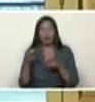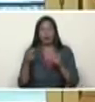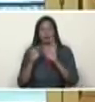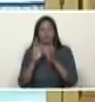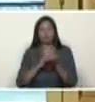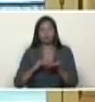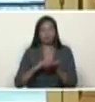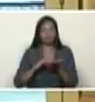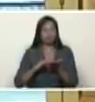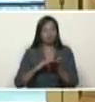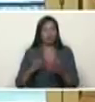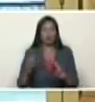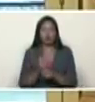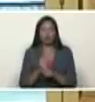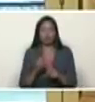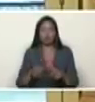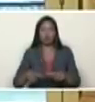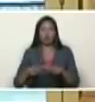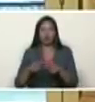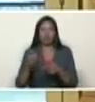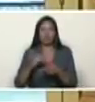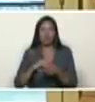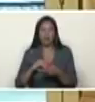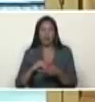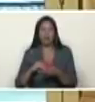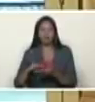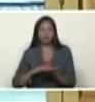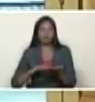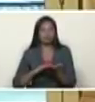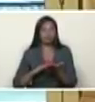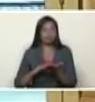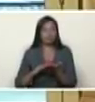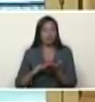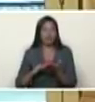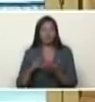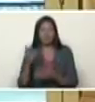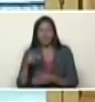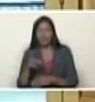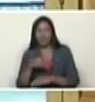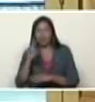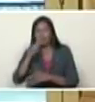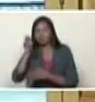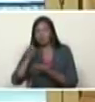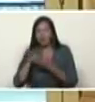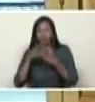soluciones, encontrar soluciones, una solución local, una solución regional, solución nacional,